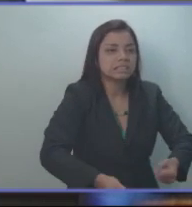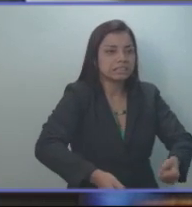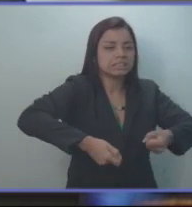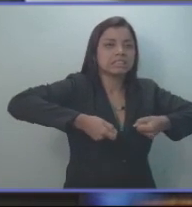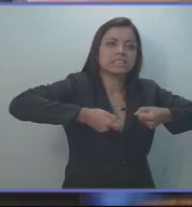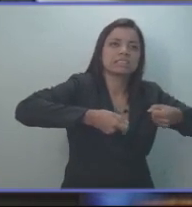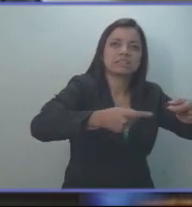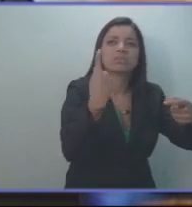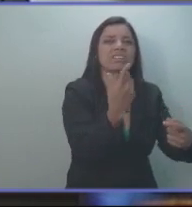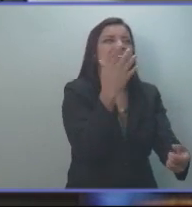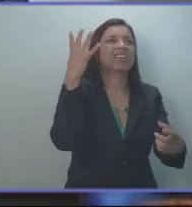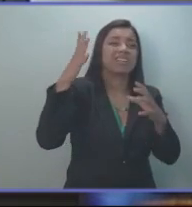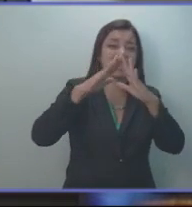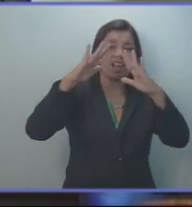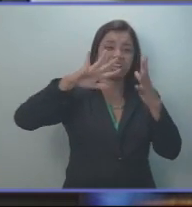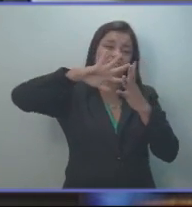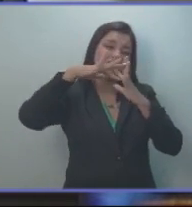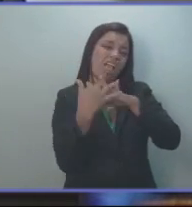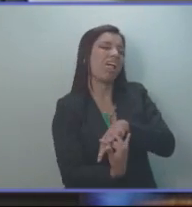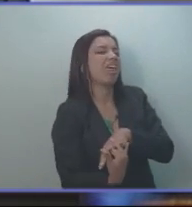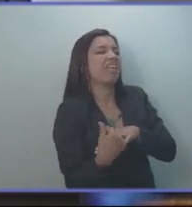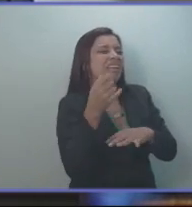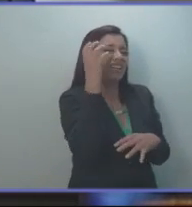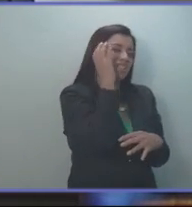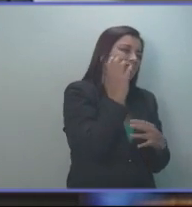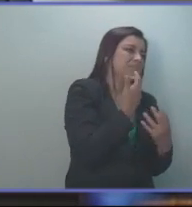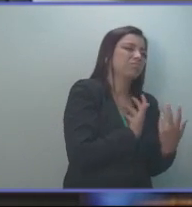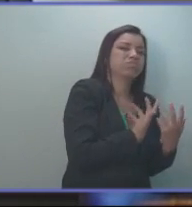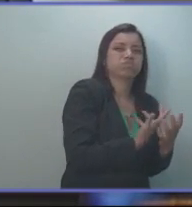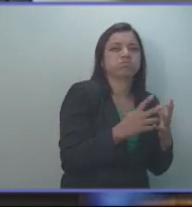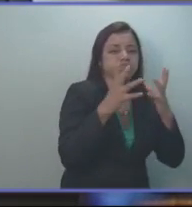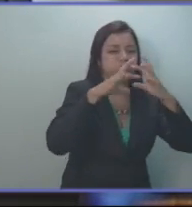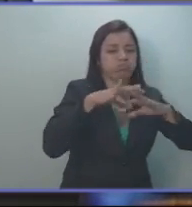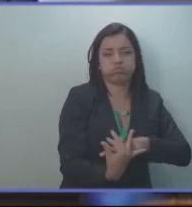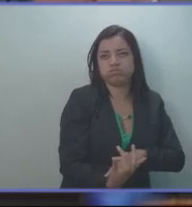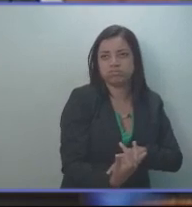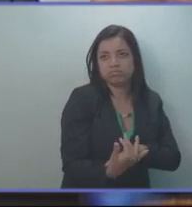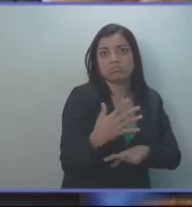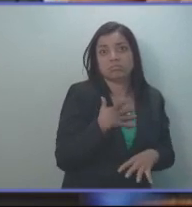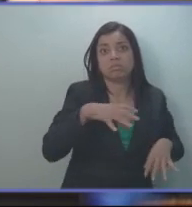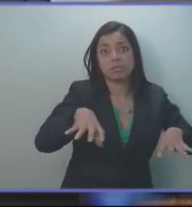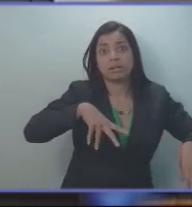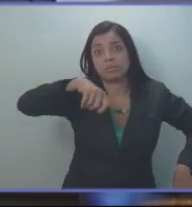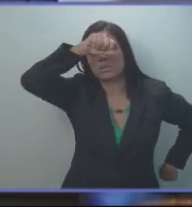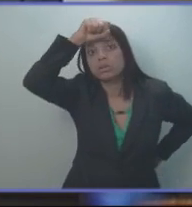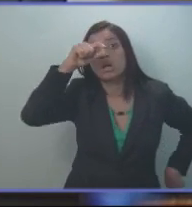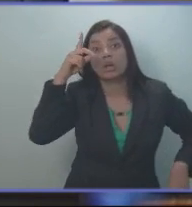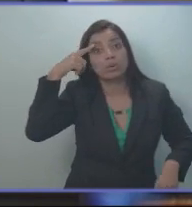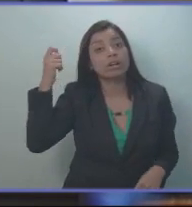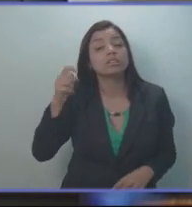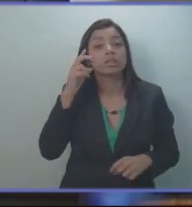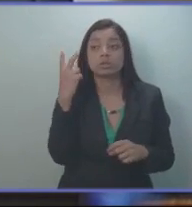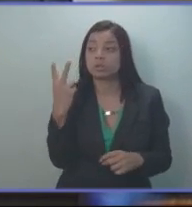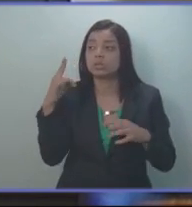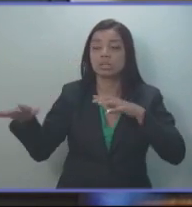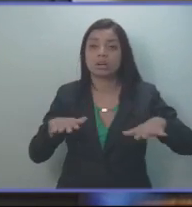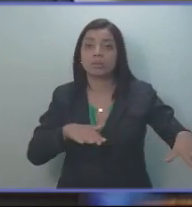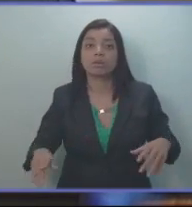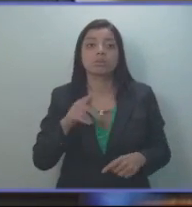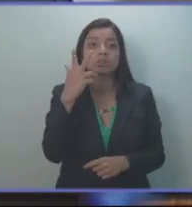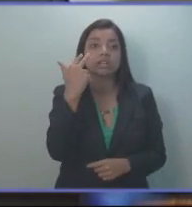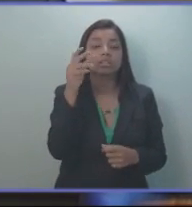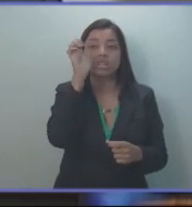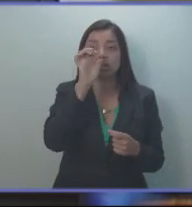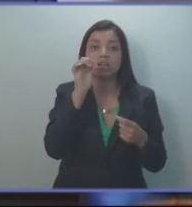golpeadas, que les cayeron las casas de bareque o de adobe en Cuscatlán. Acordemos que fueron dos terremotos, uno el 13 de enero y el otro el